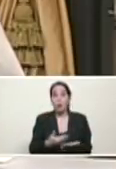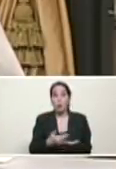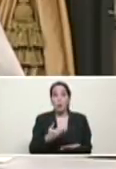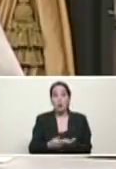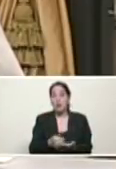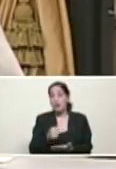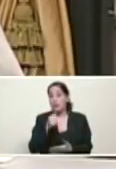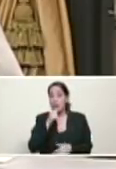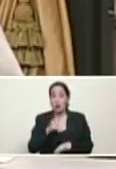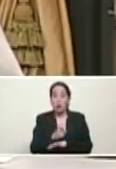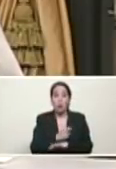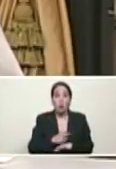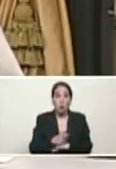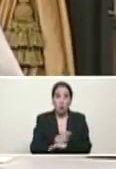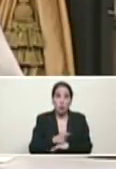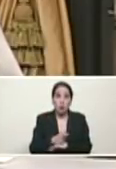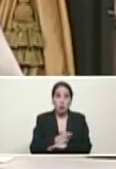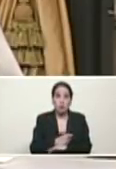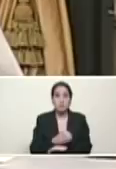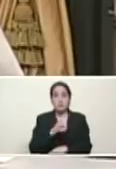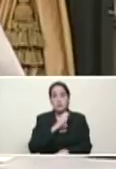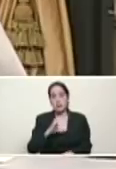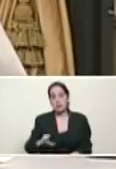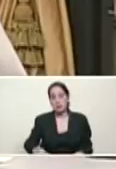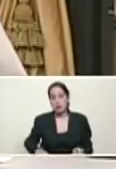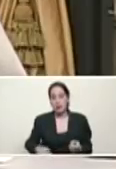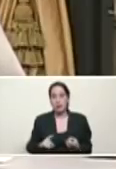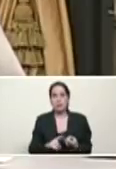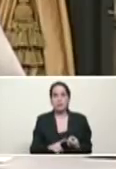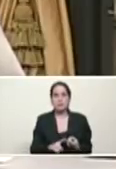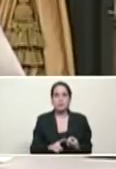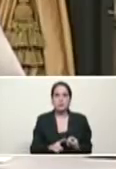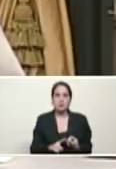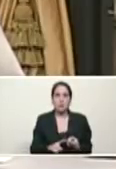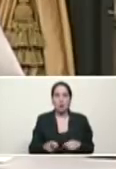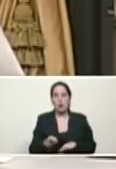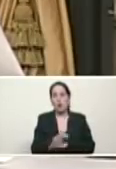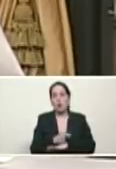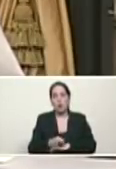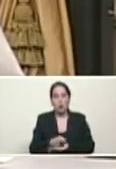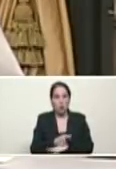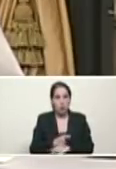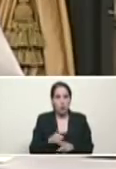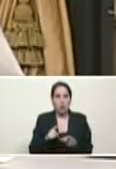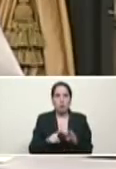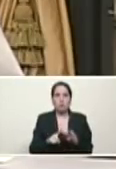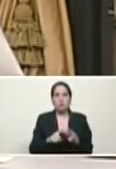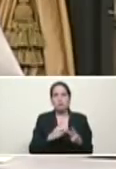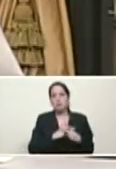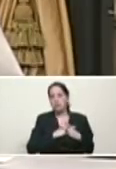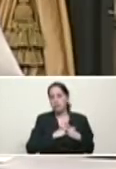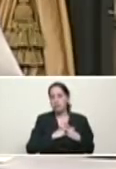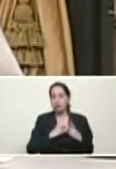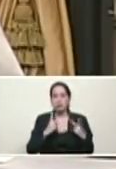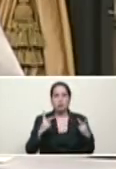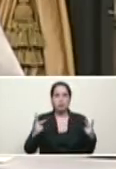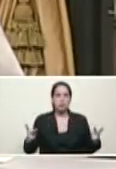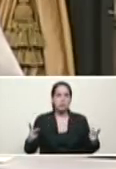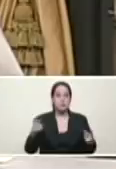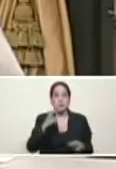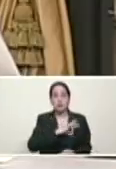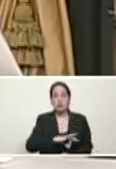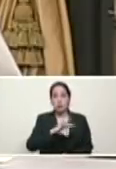un gobierno cristiano, un gobierno con vocación colectiva,